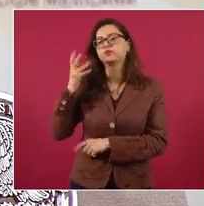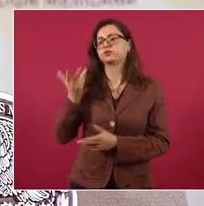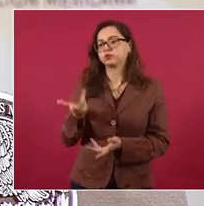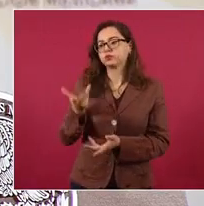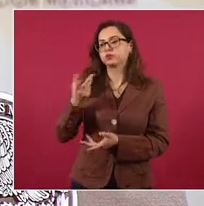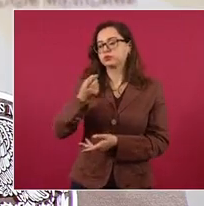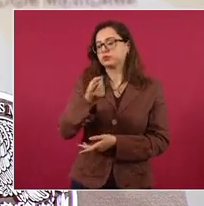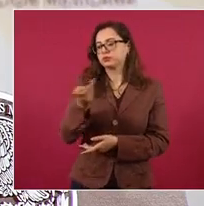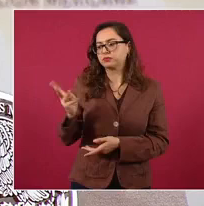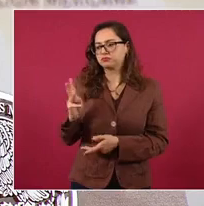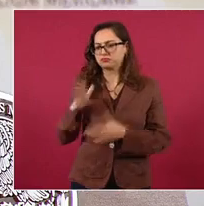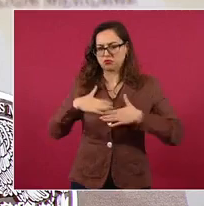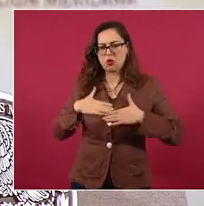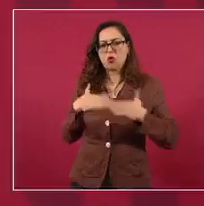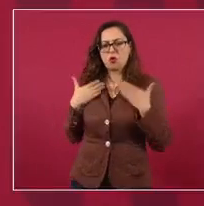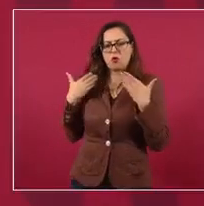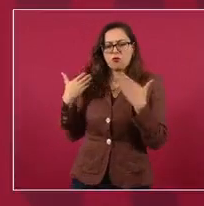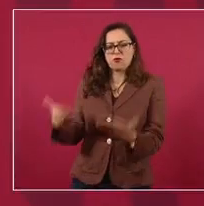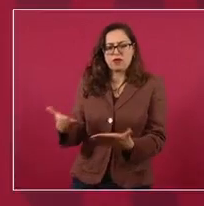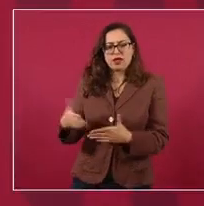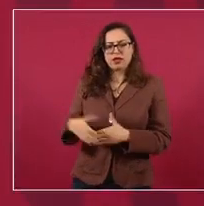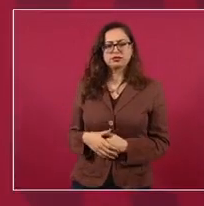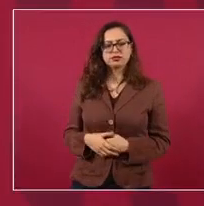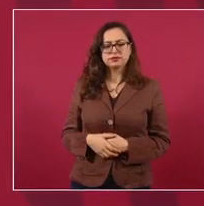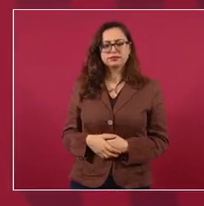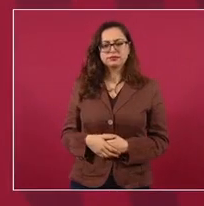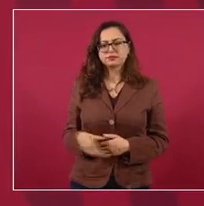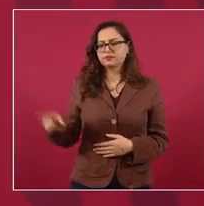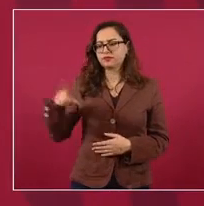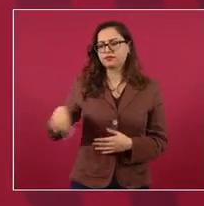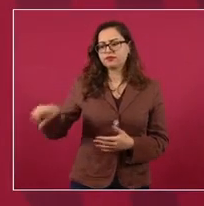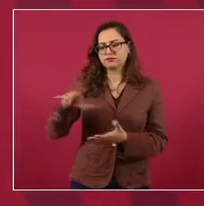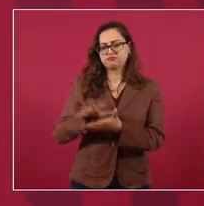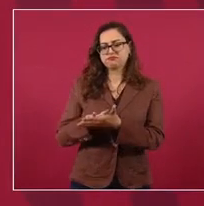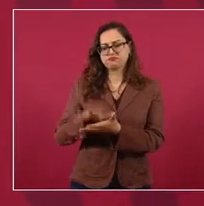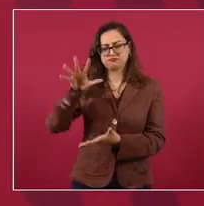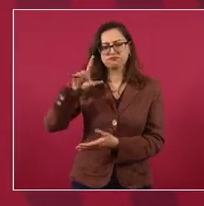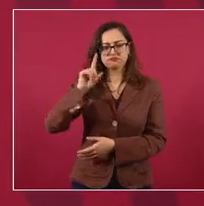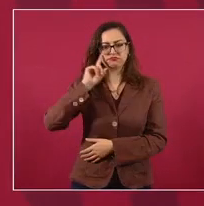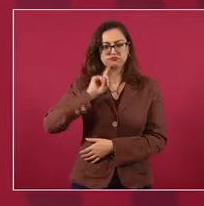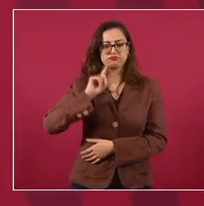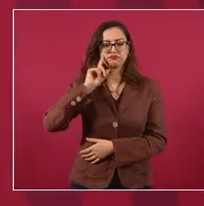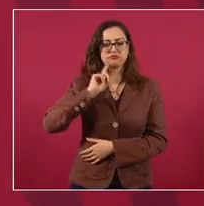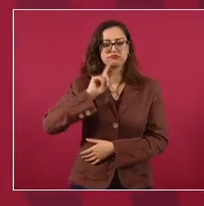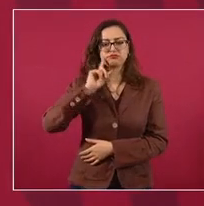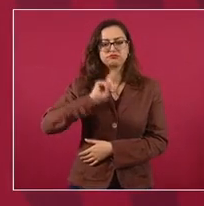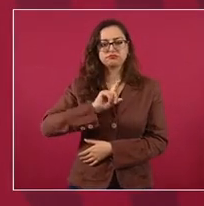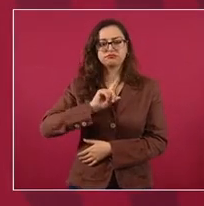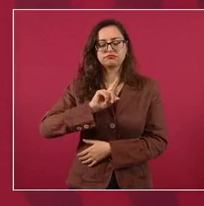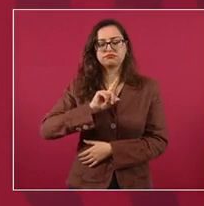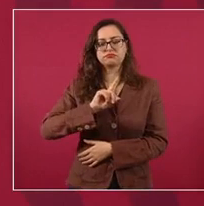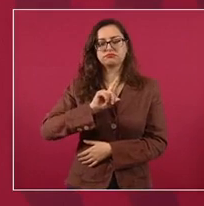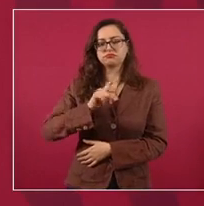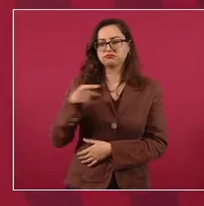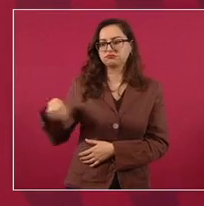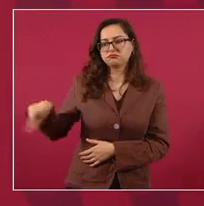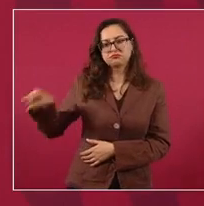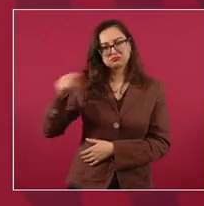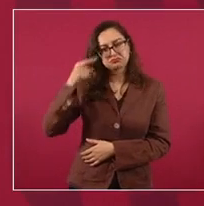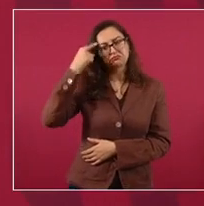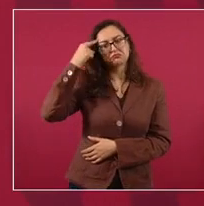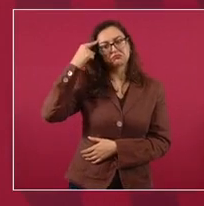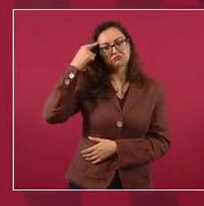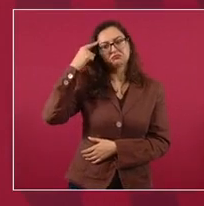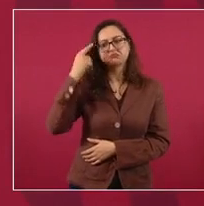azafatas, por lo general la mayoría mujeres. Están muy conscientes,